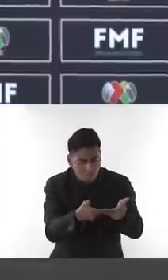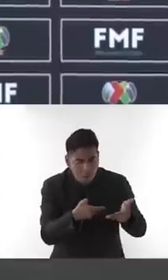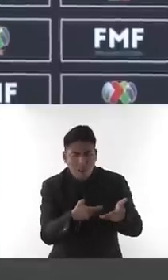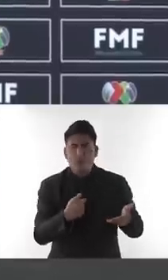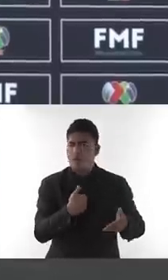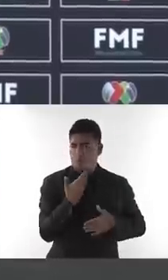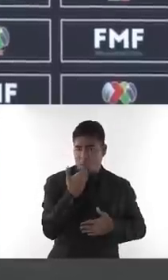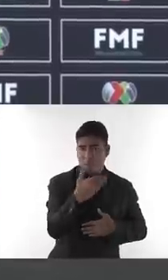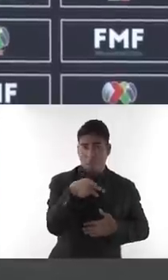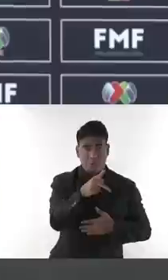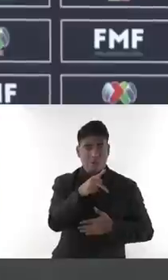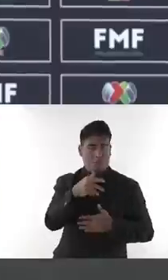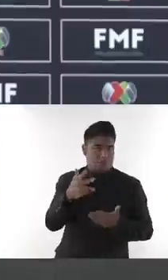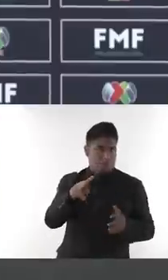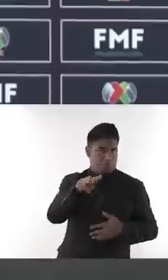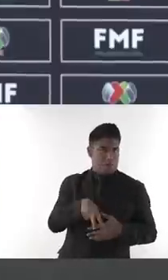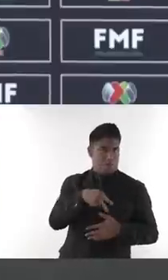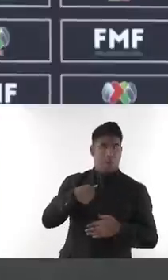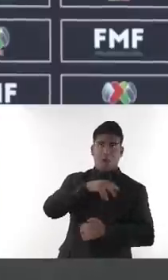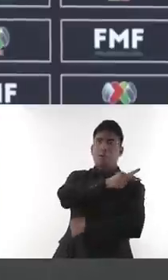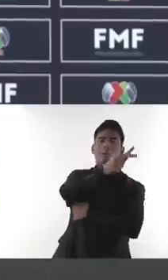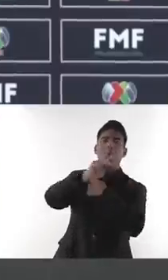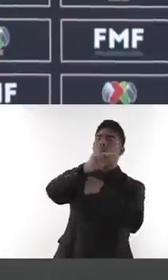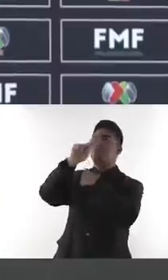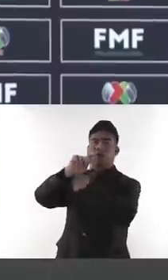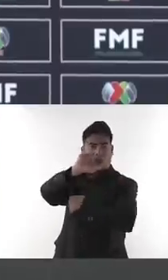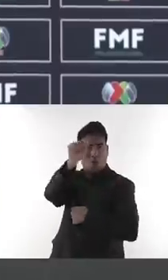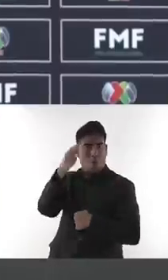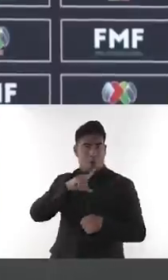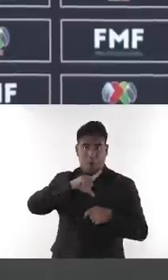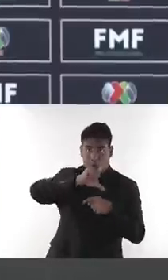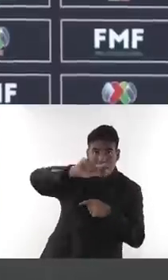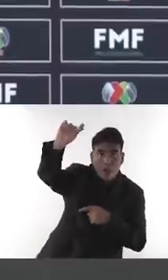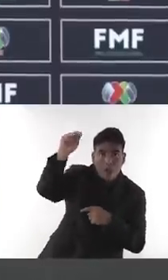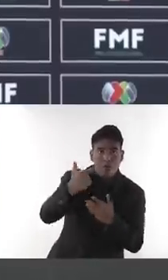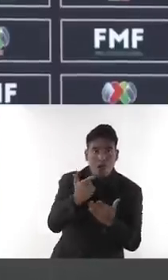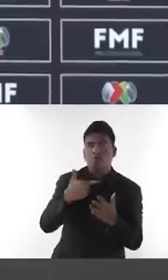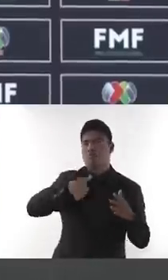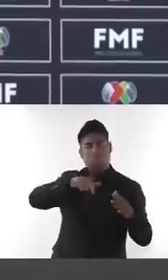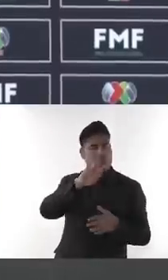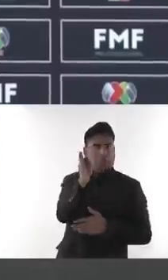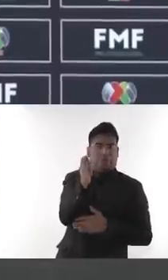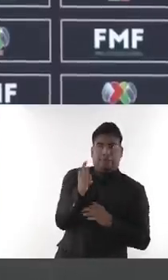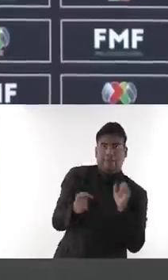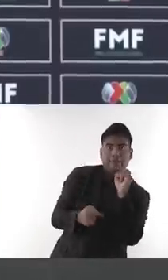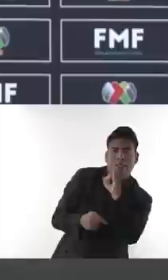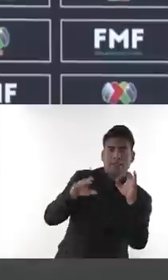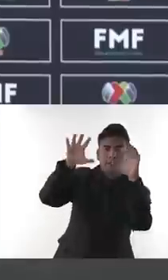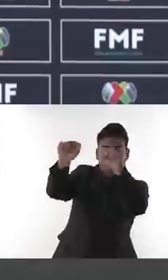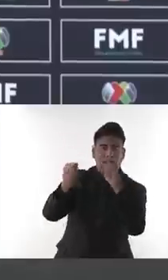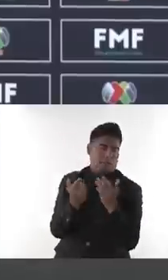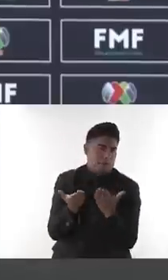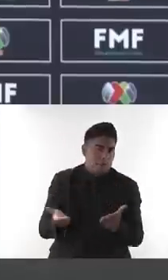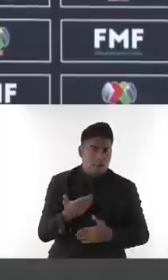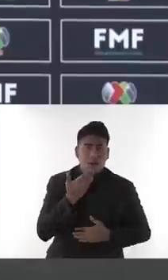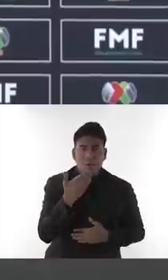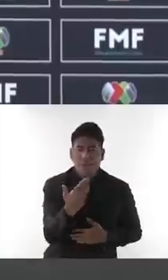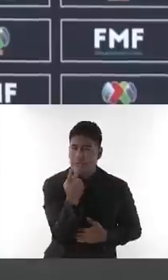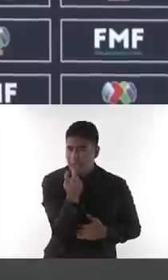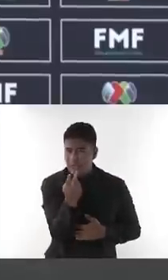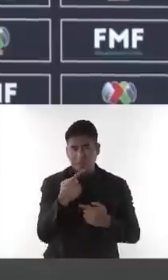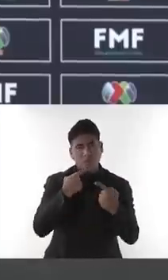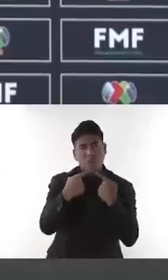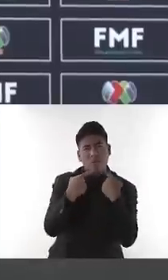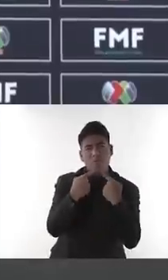la oportunidad de emigrar al extranjero, tómala. En ese sentido, hubieron diferentes puntos que se revisaron,